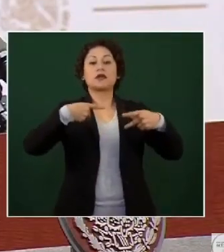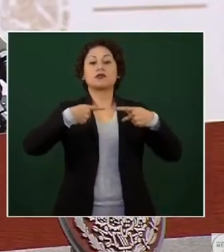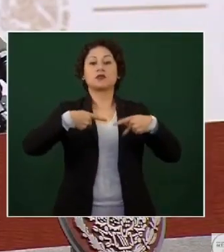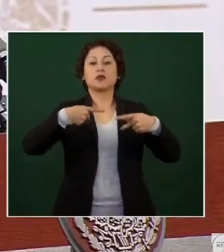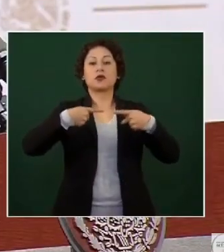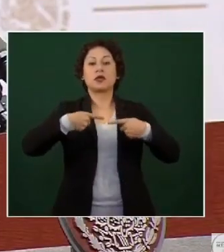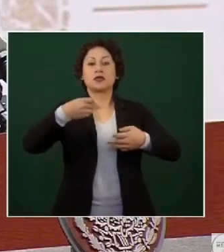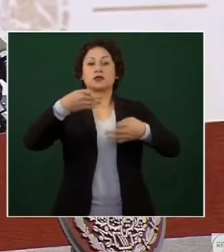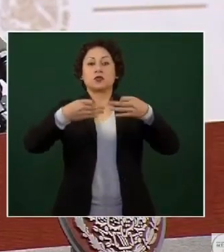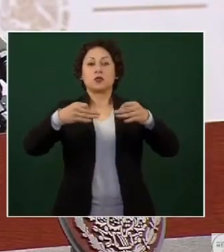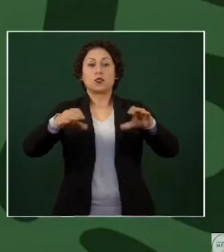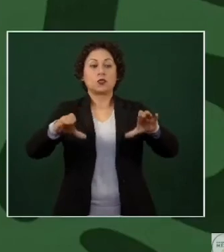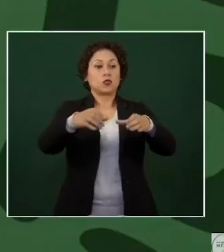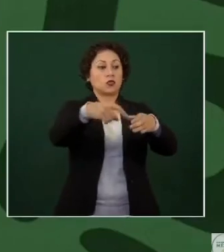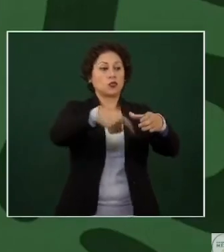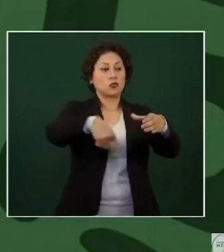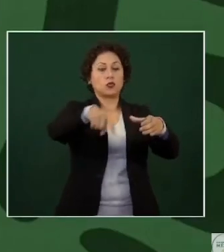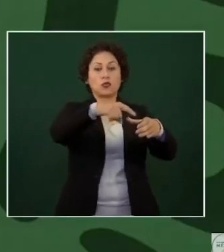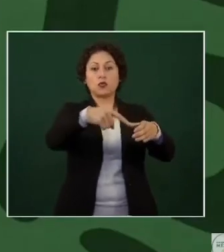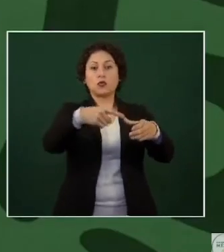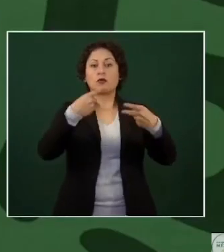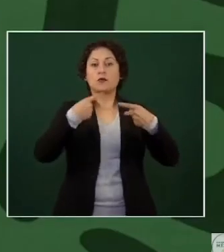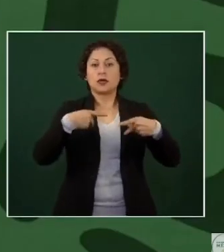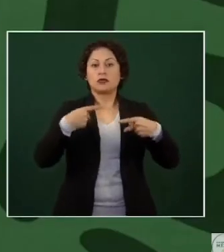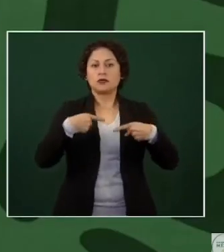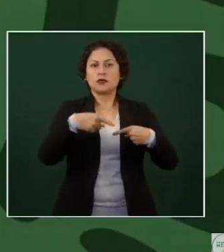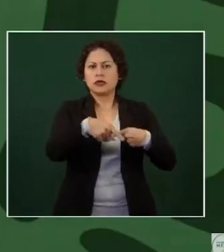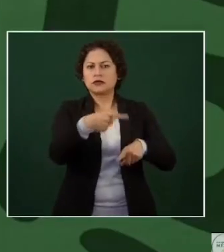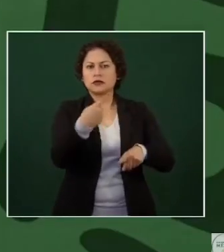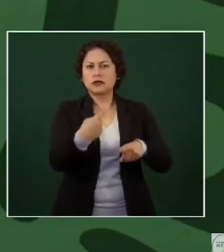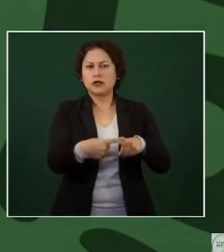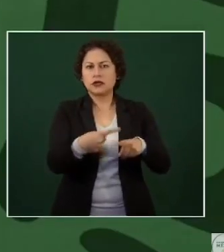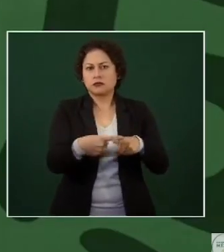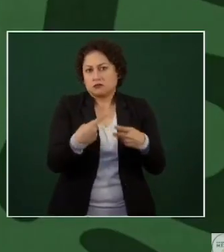en Estados Unidos está integrado por ciudadanos.